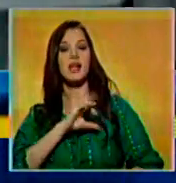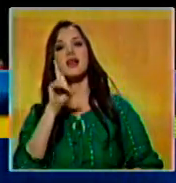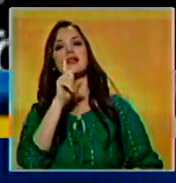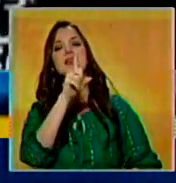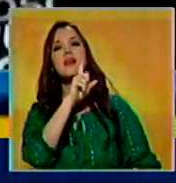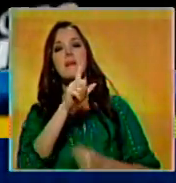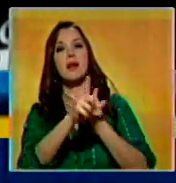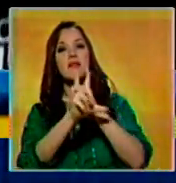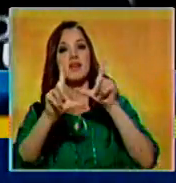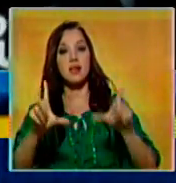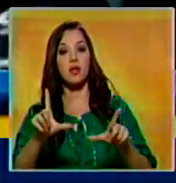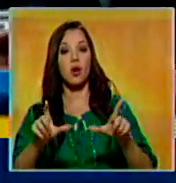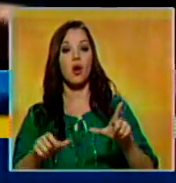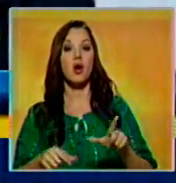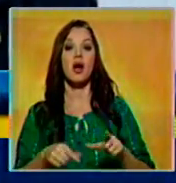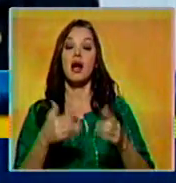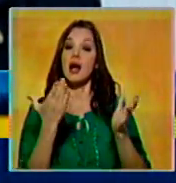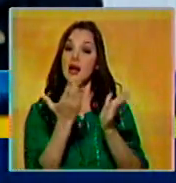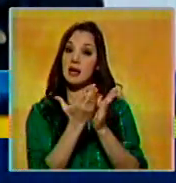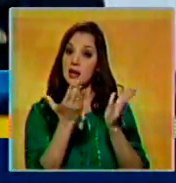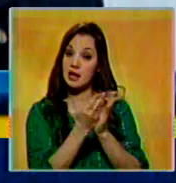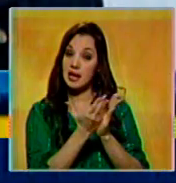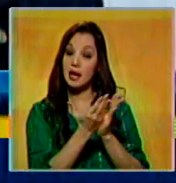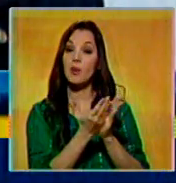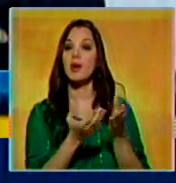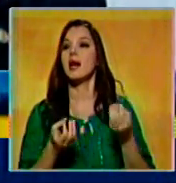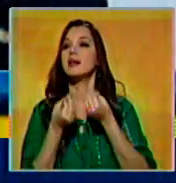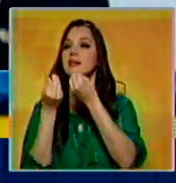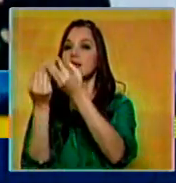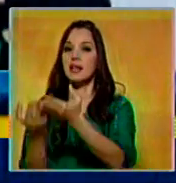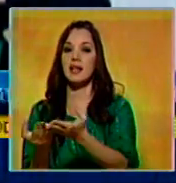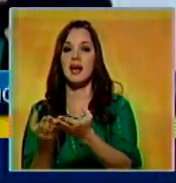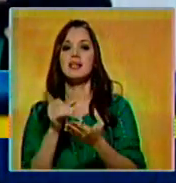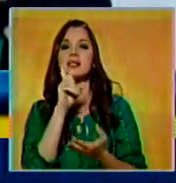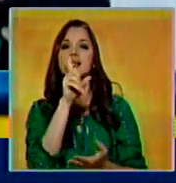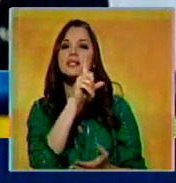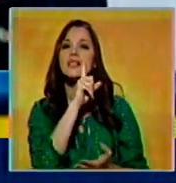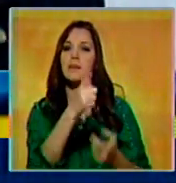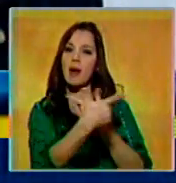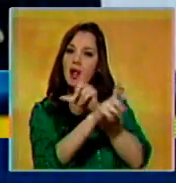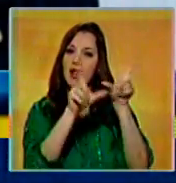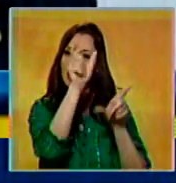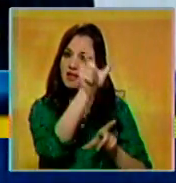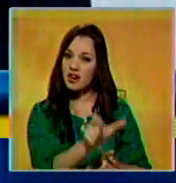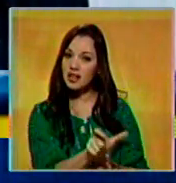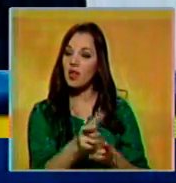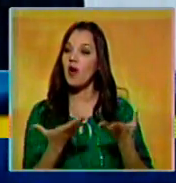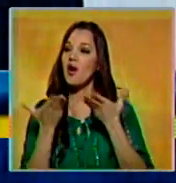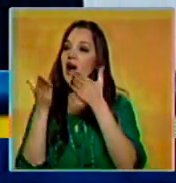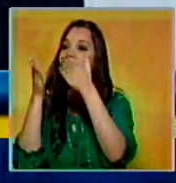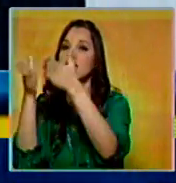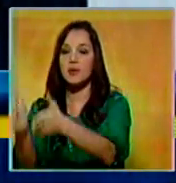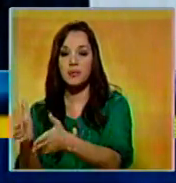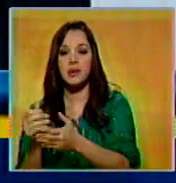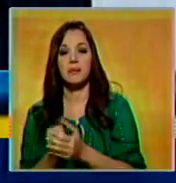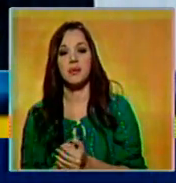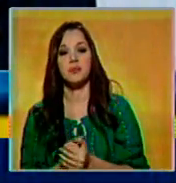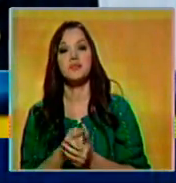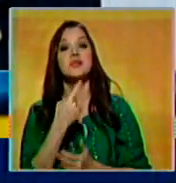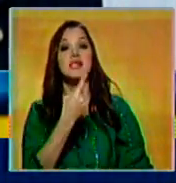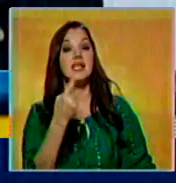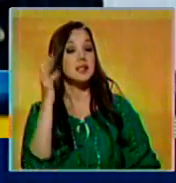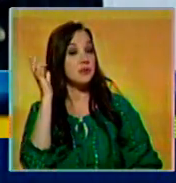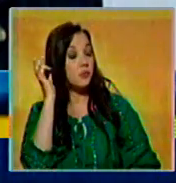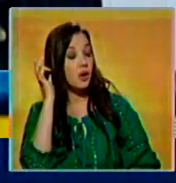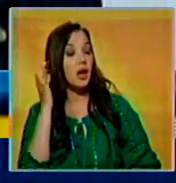distinción que otorga la unidad educativa que lleva el mismo nombre se siente llena de satisfacción Porque siempre nos